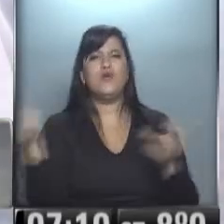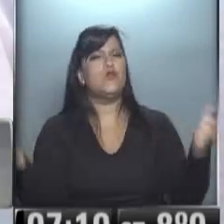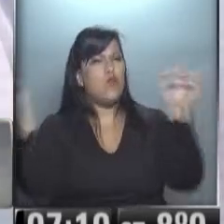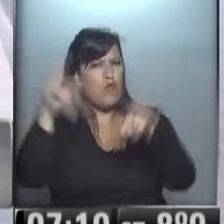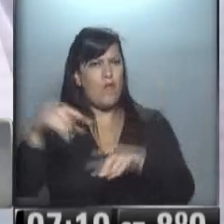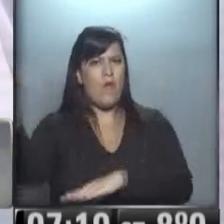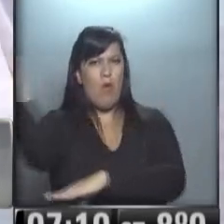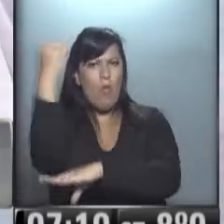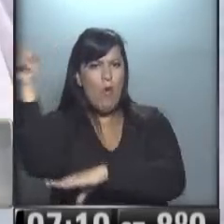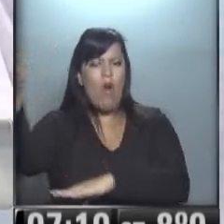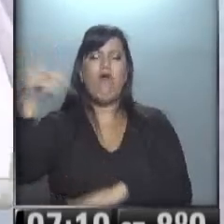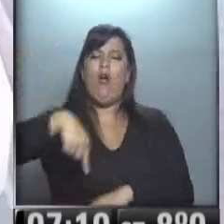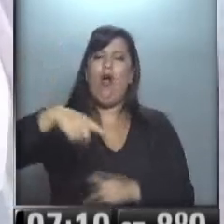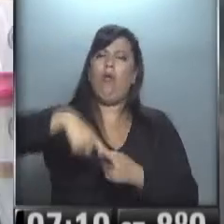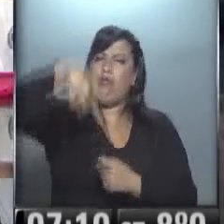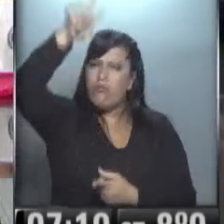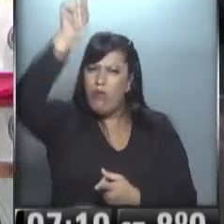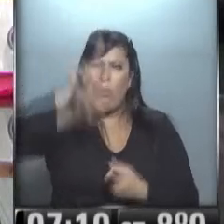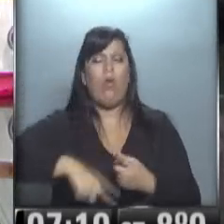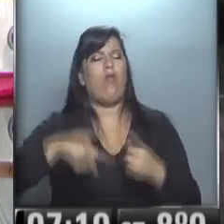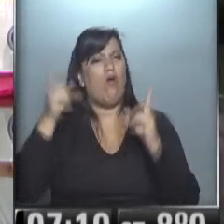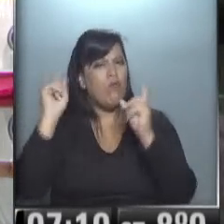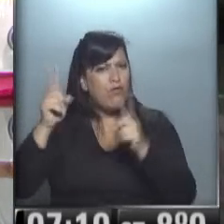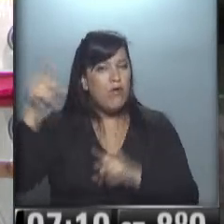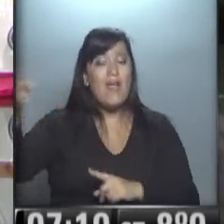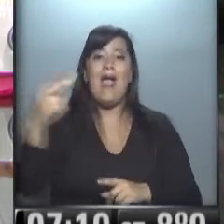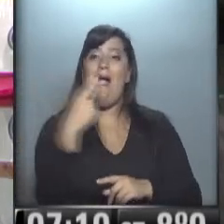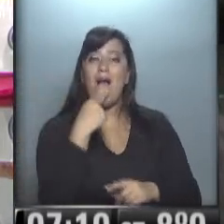allí el móvil. Será una larga jornada en el barrio porteño de Liniers y a las 11 la misa central.